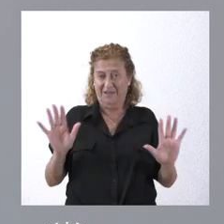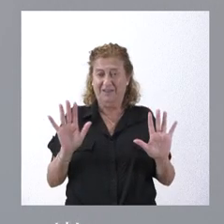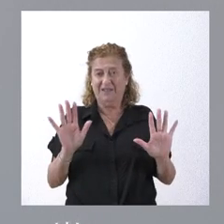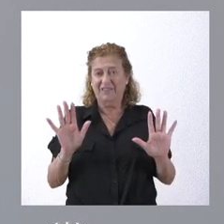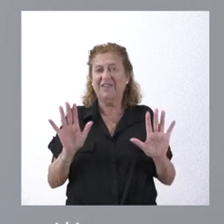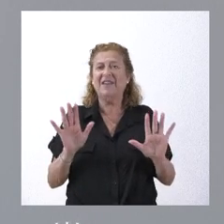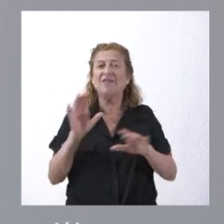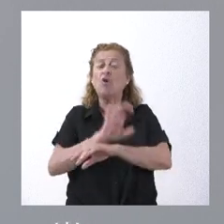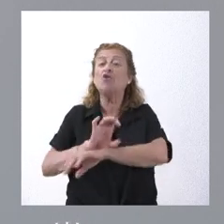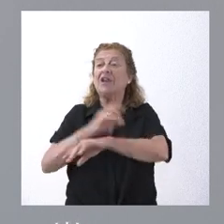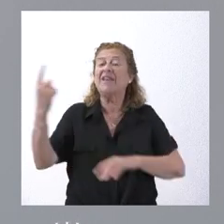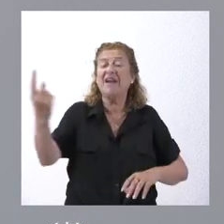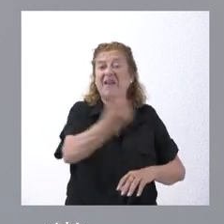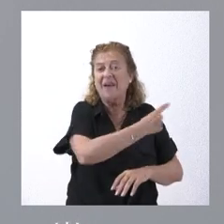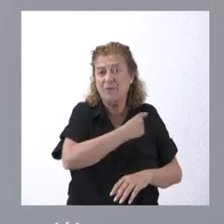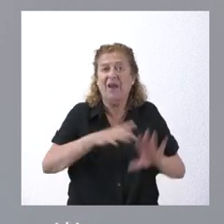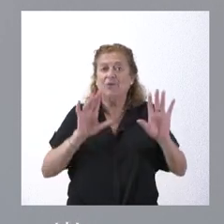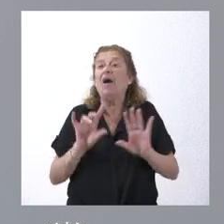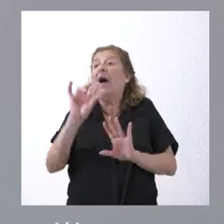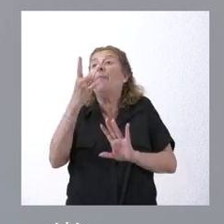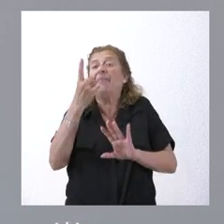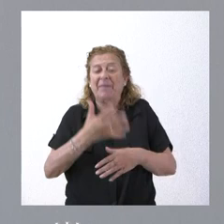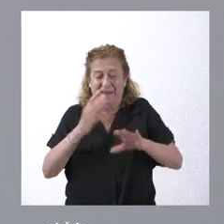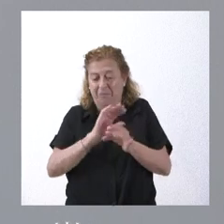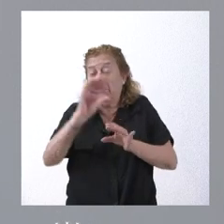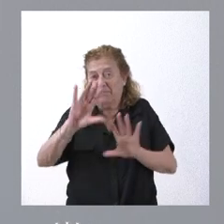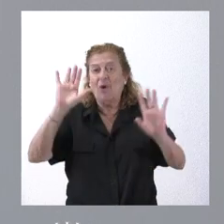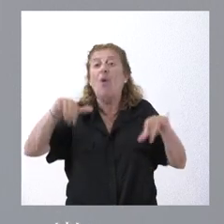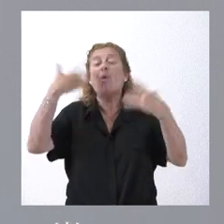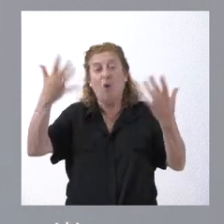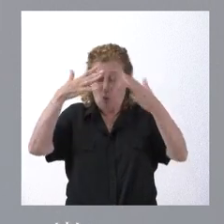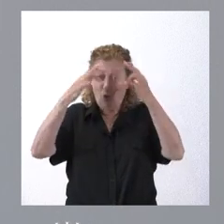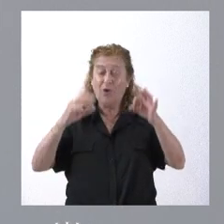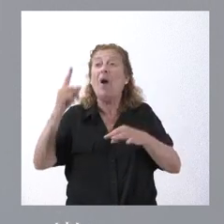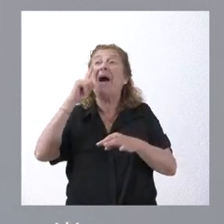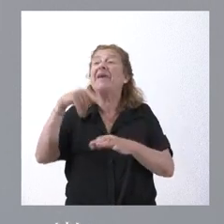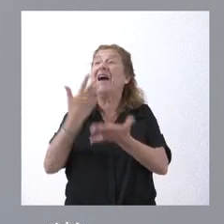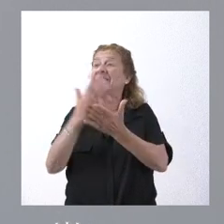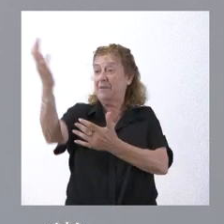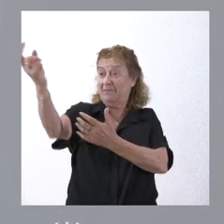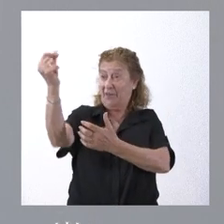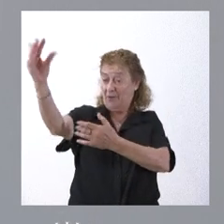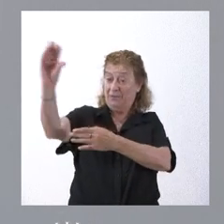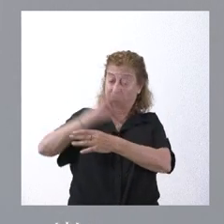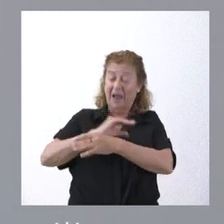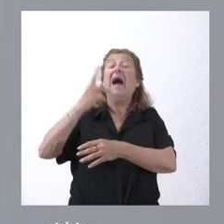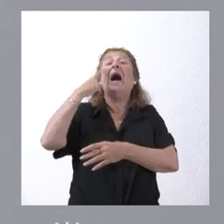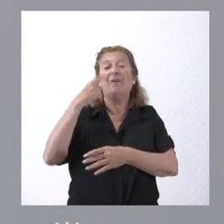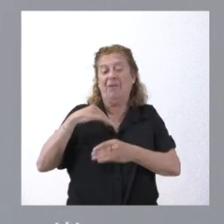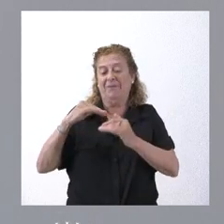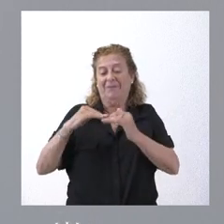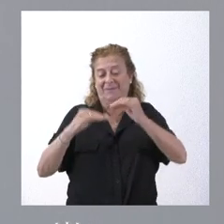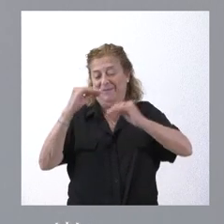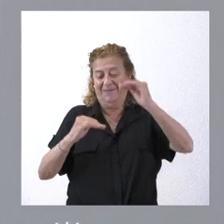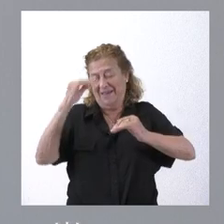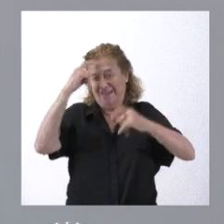las consejerías. Es una primera carga. Lógicamente, luego, viendo los ingresos, pues habrá que ajustar las cantidades a